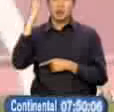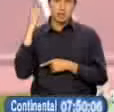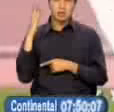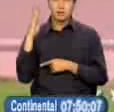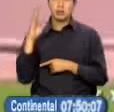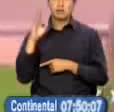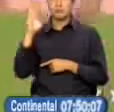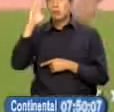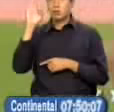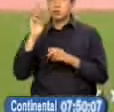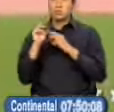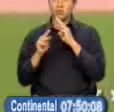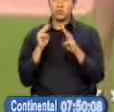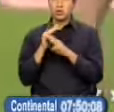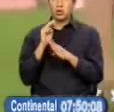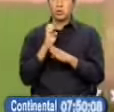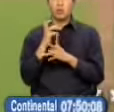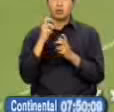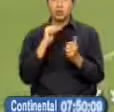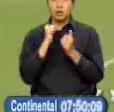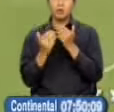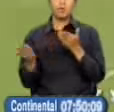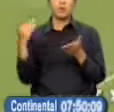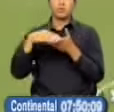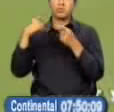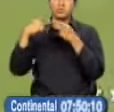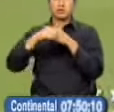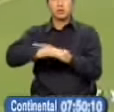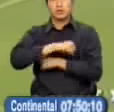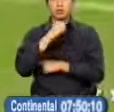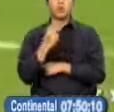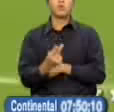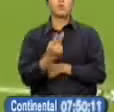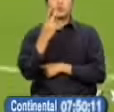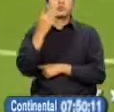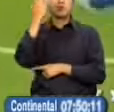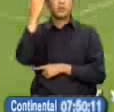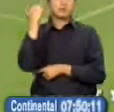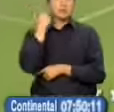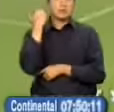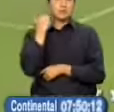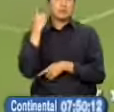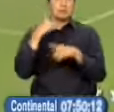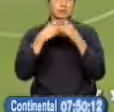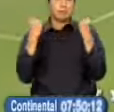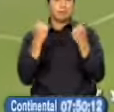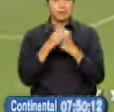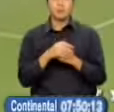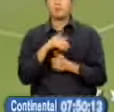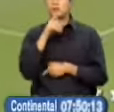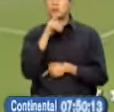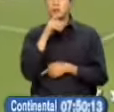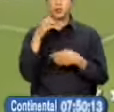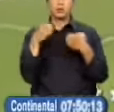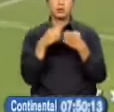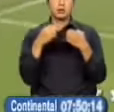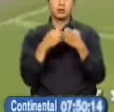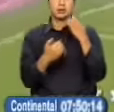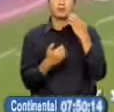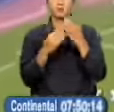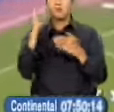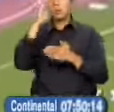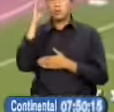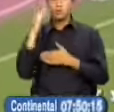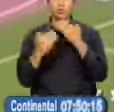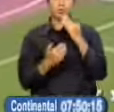última copa del mundo ecuador buscará reencontrarse con el triunfo después de dos tropiezos de la jornada de marzo al frente tendrá una selección carioca que